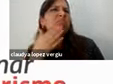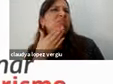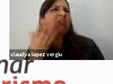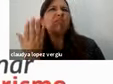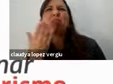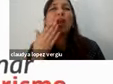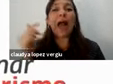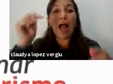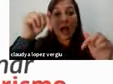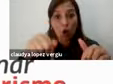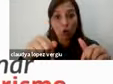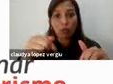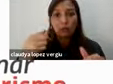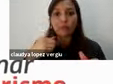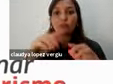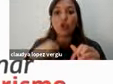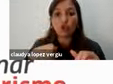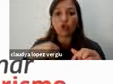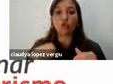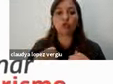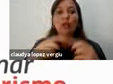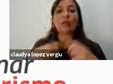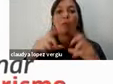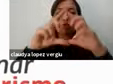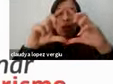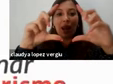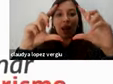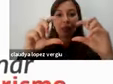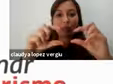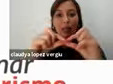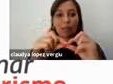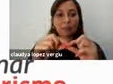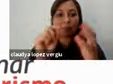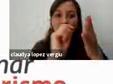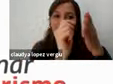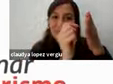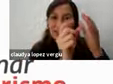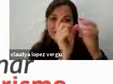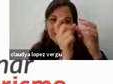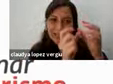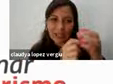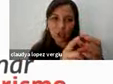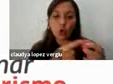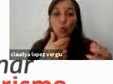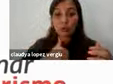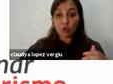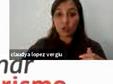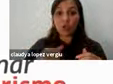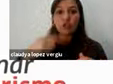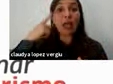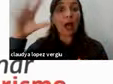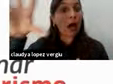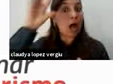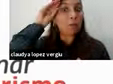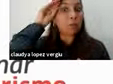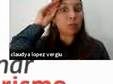nos contamos con unas latitas que está diseñado y además nuestros hijos también ya aprenden